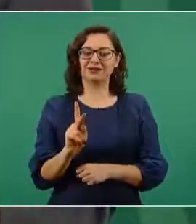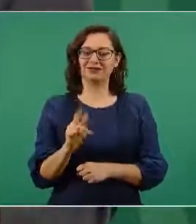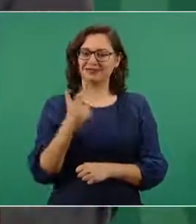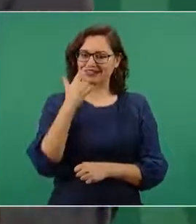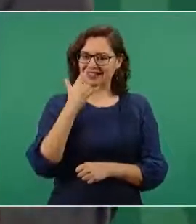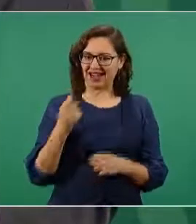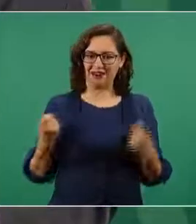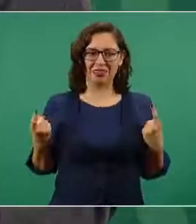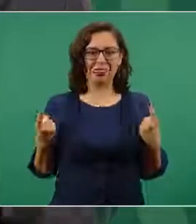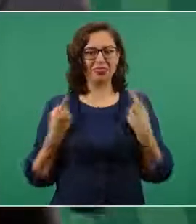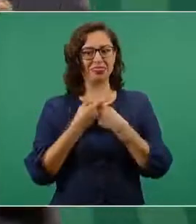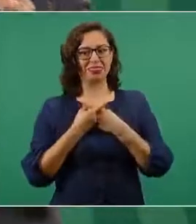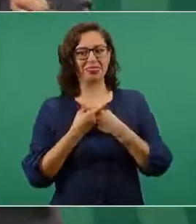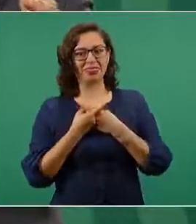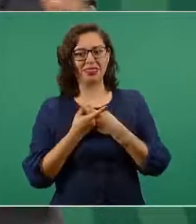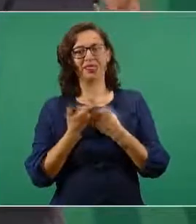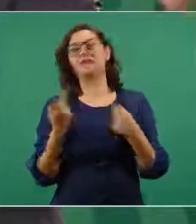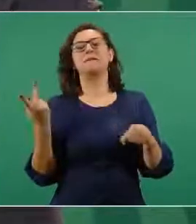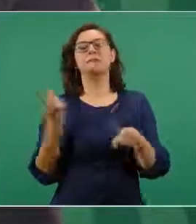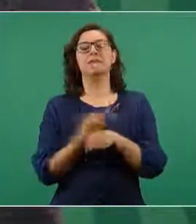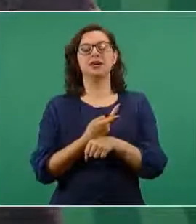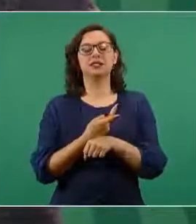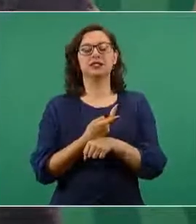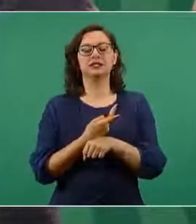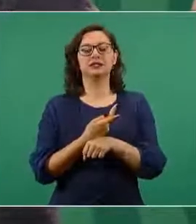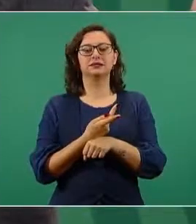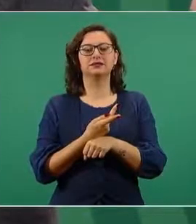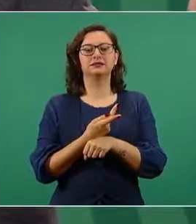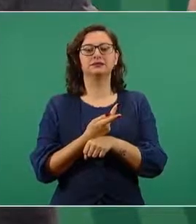paradójico es que instituciones